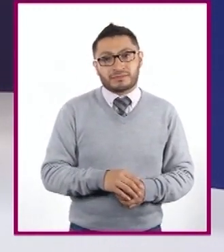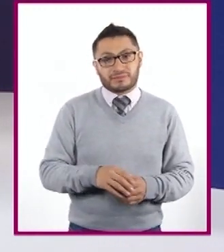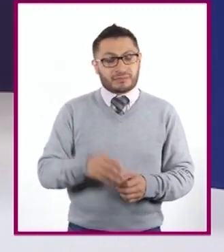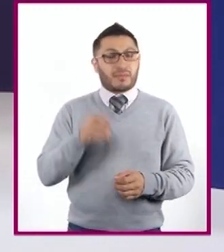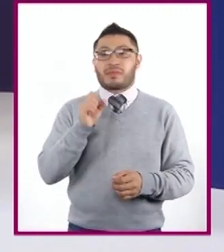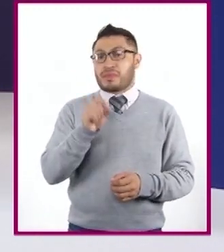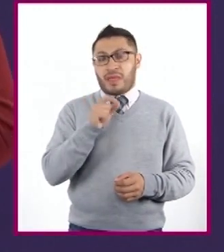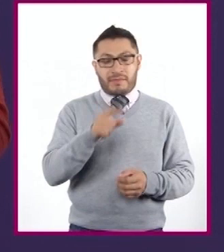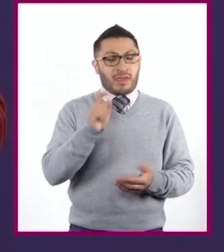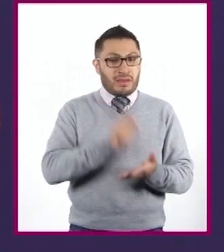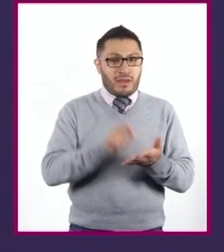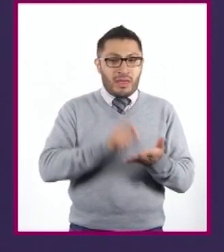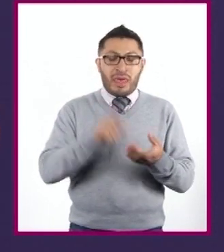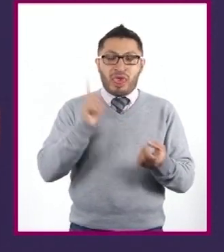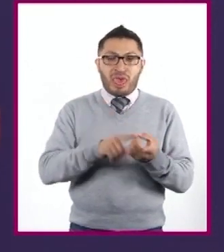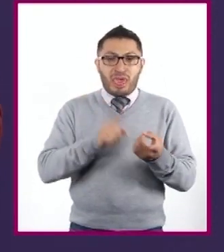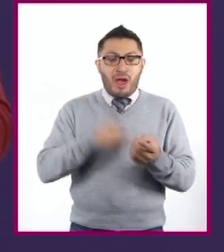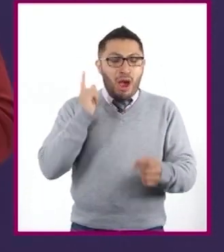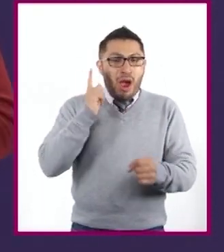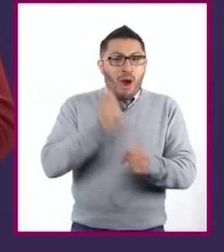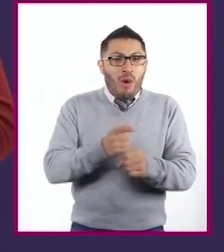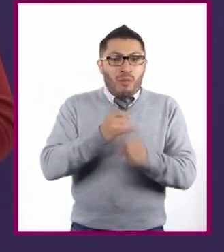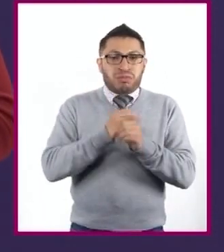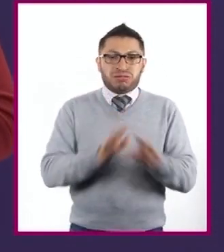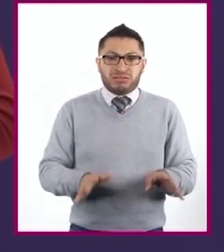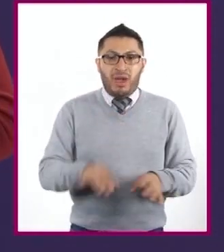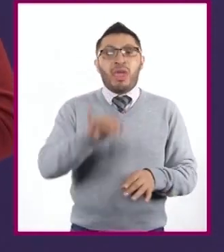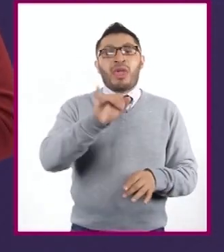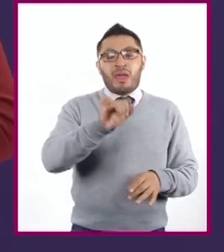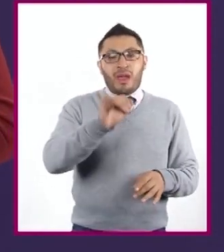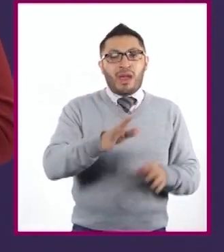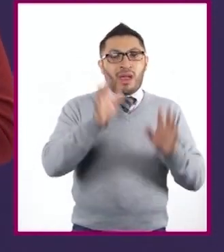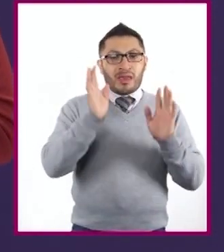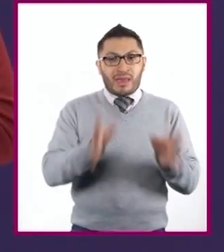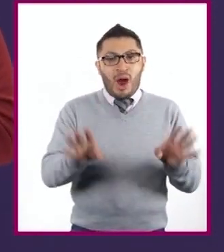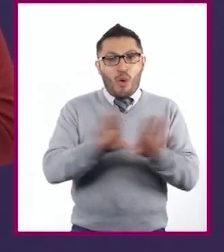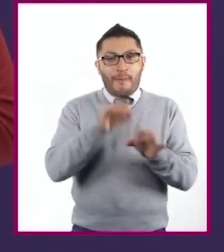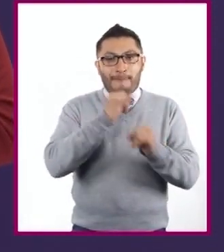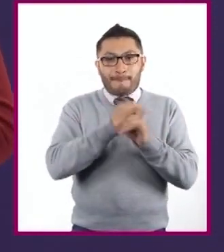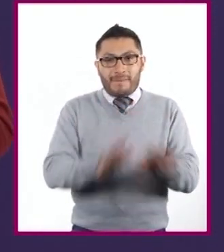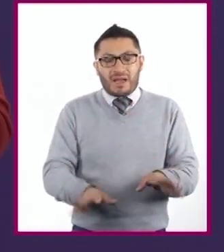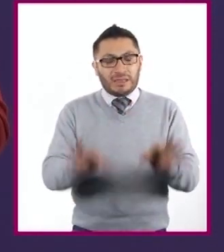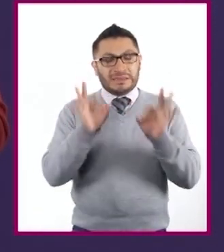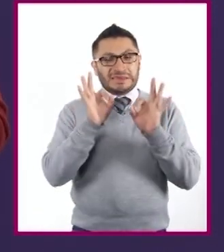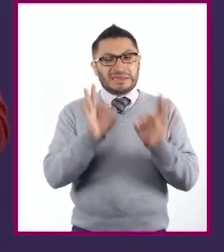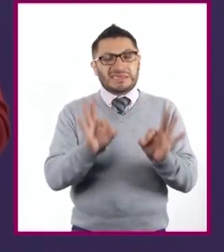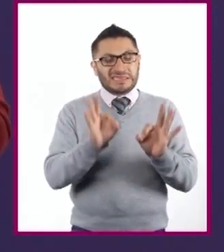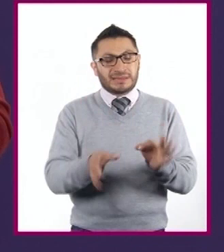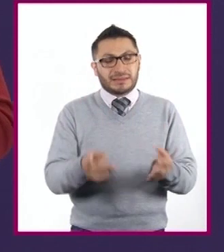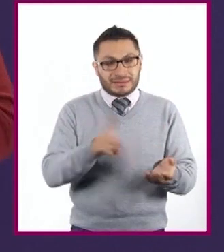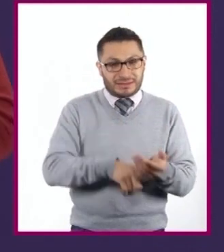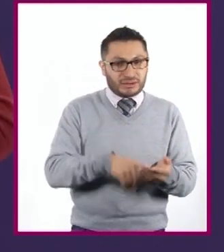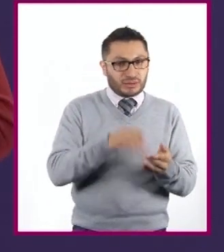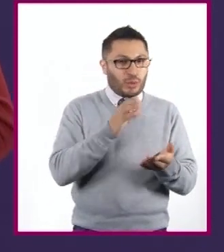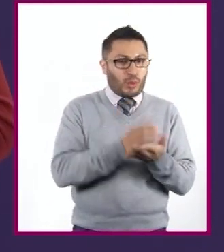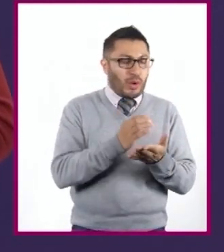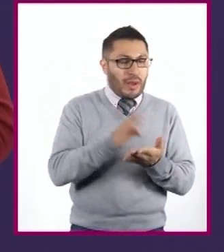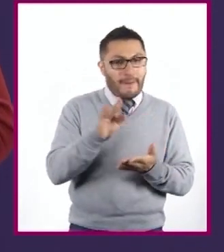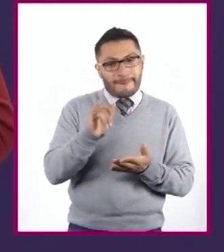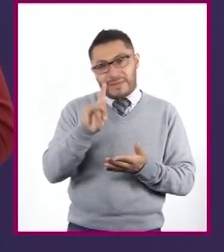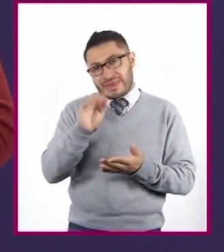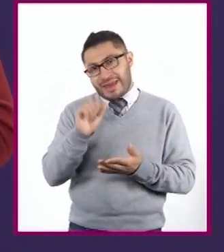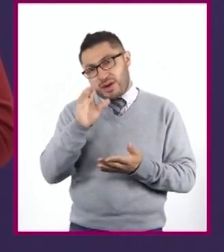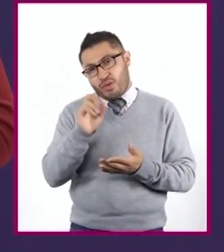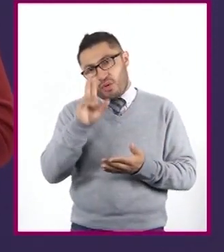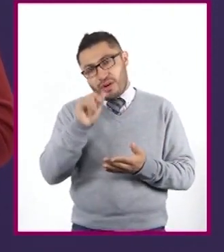la obtuvimos. Exactamente. Una vez que recabemos la información suficiente en nuestra bitácora, agregando